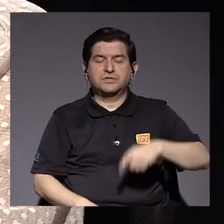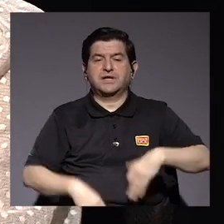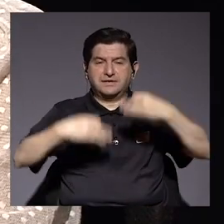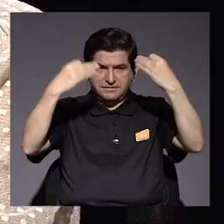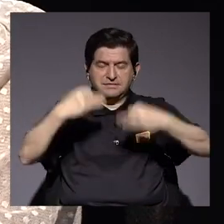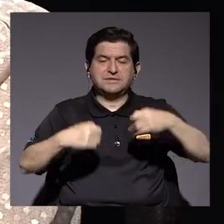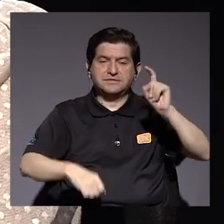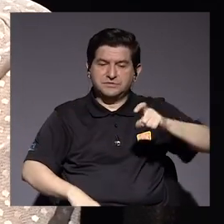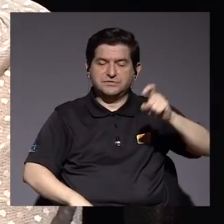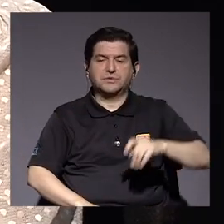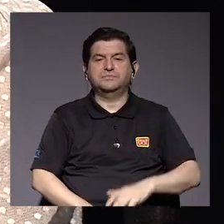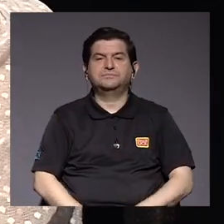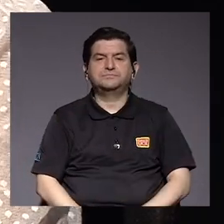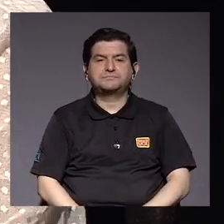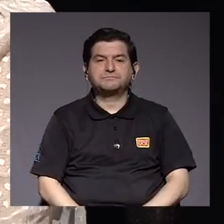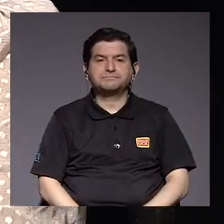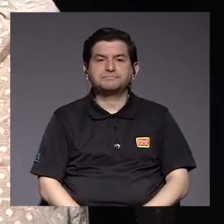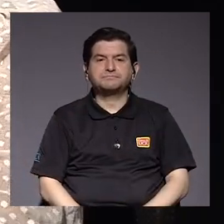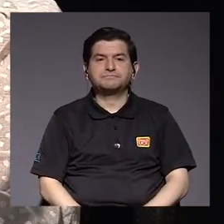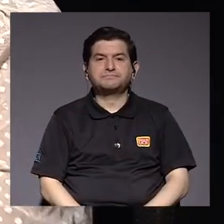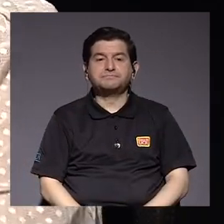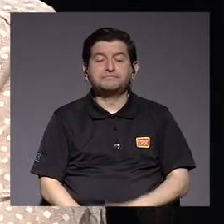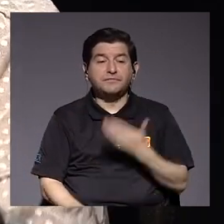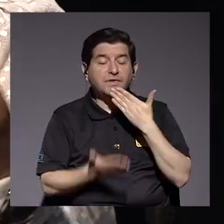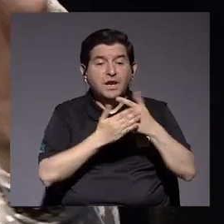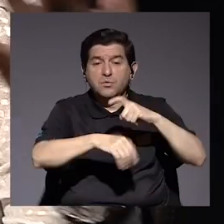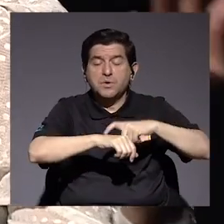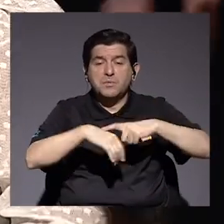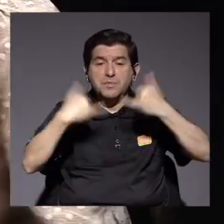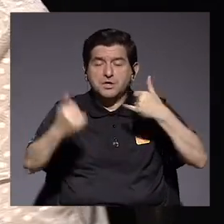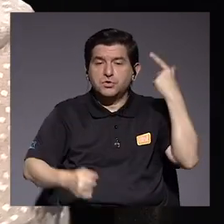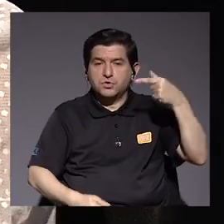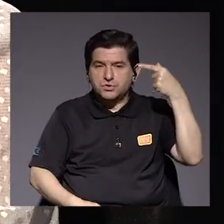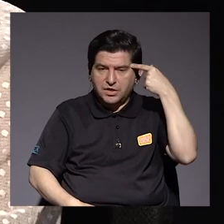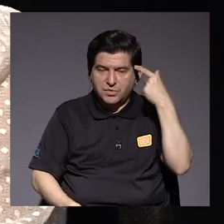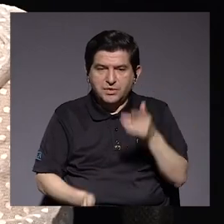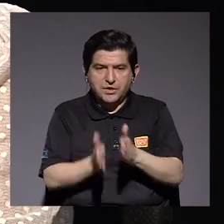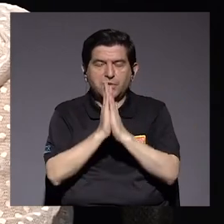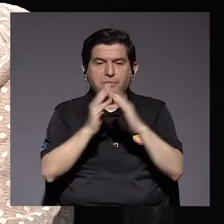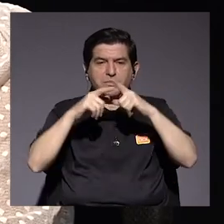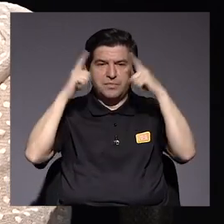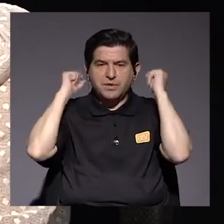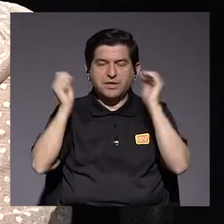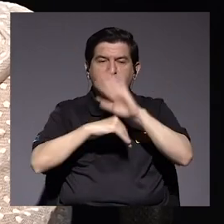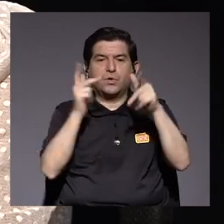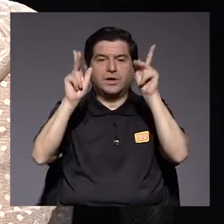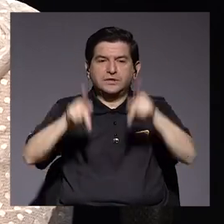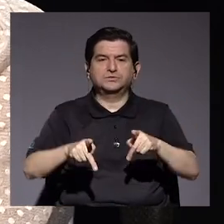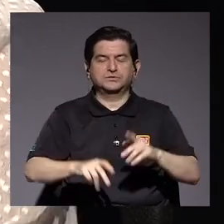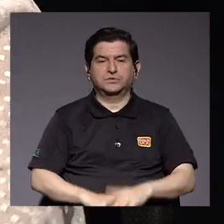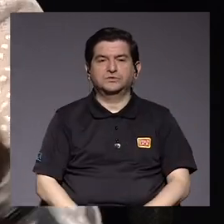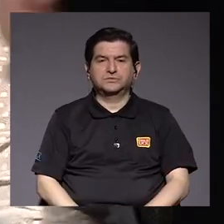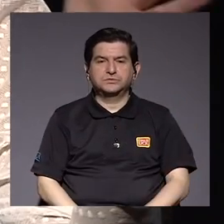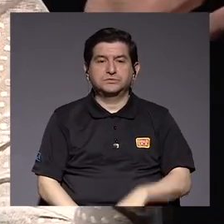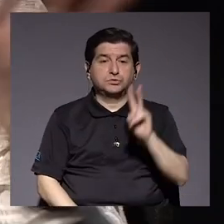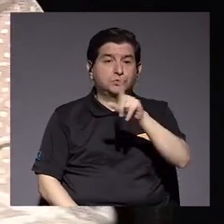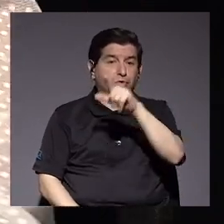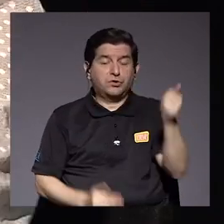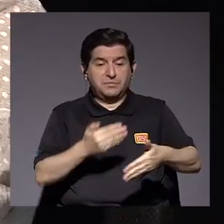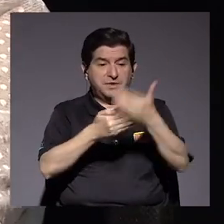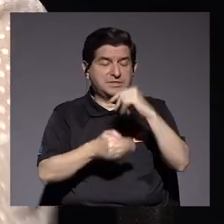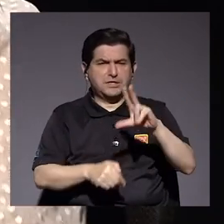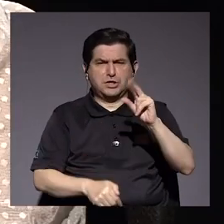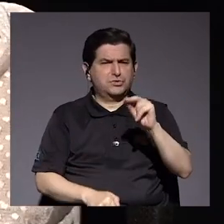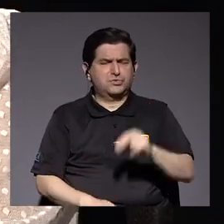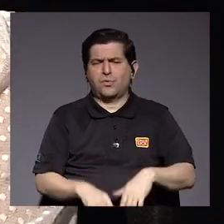las medidas que nos corresponden bueno pues en buena hora ya el gobierno decidió pedirle mascarillas a todo el mundo cuando hace dos meses